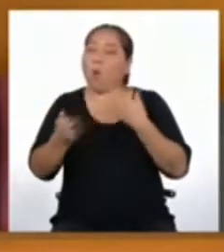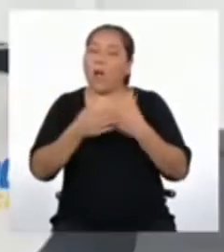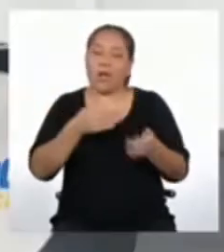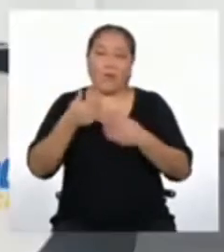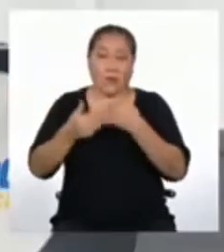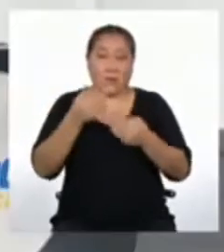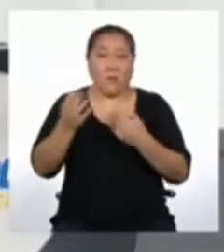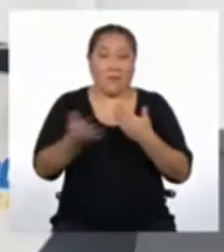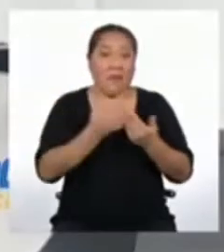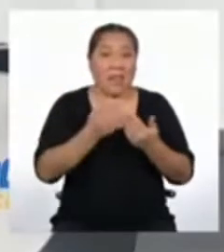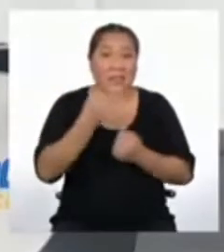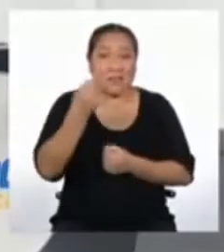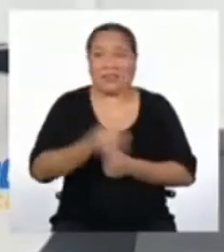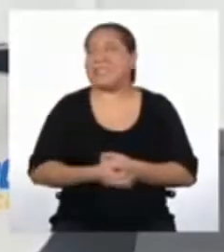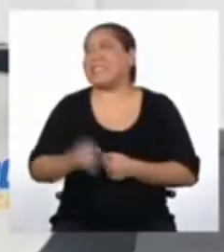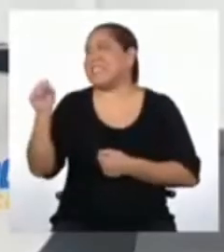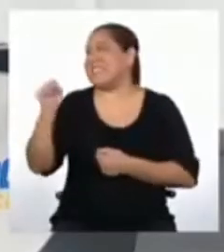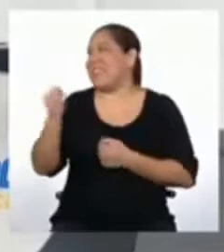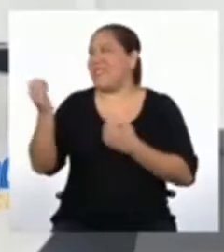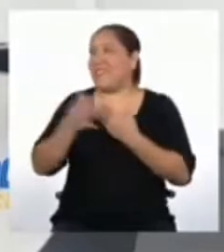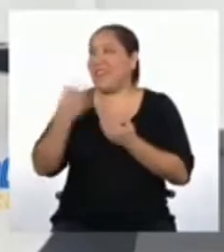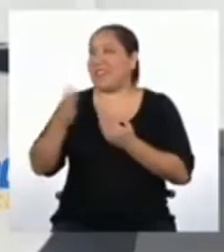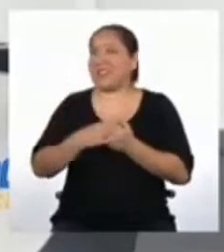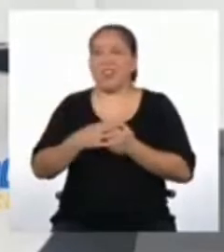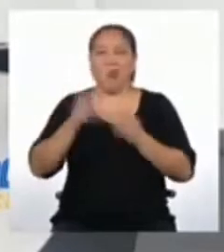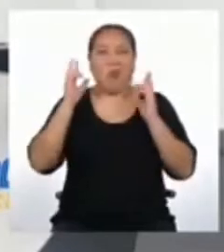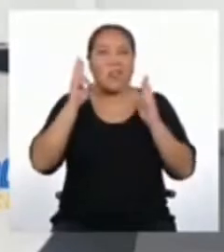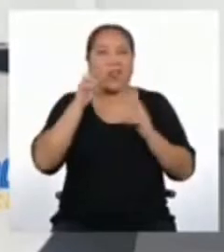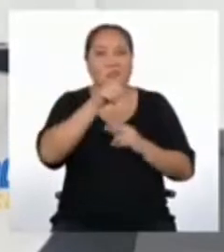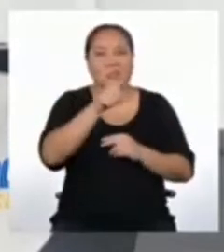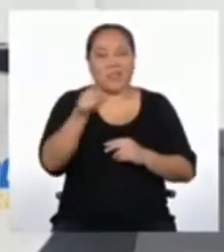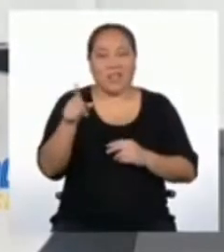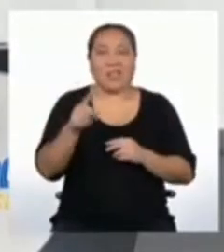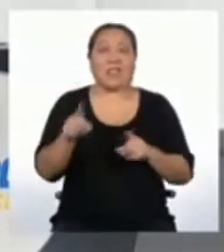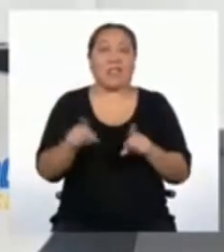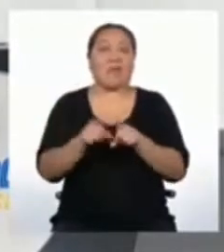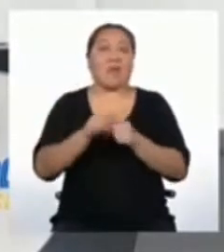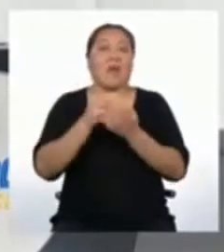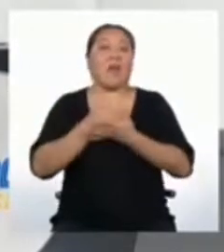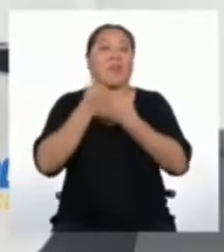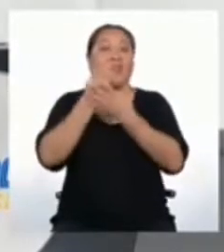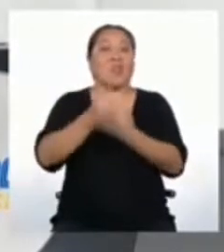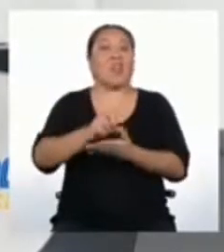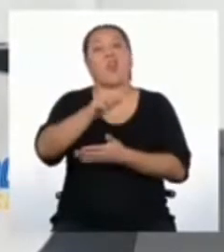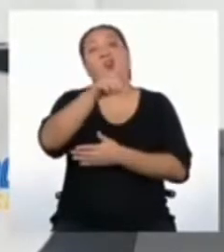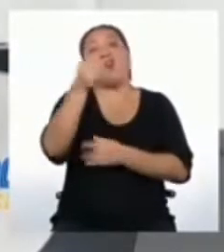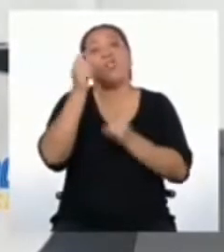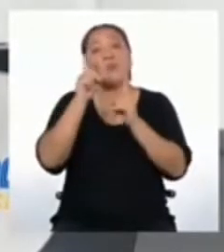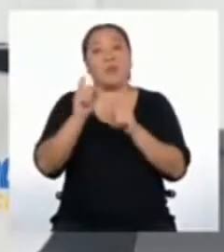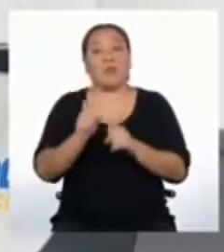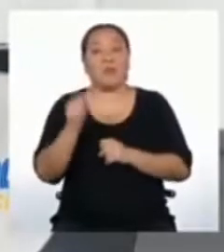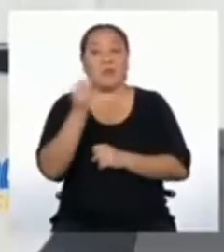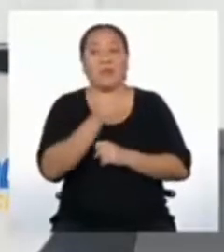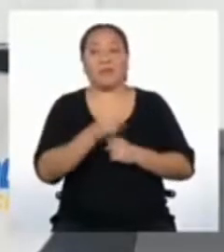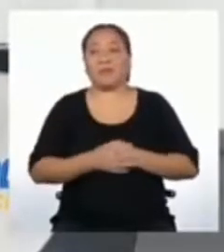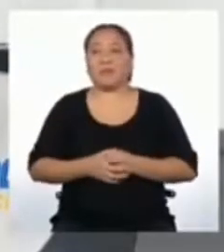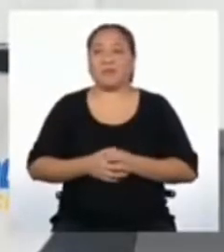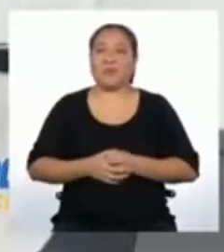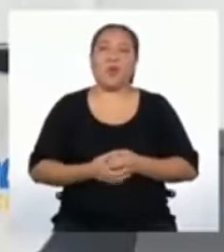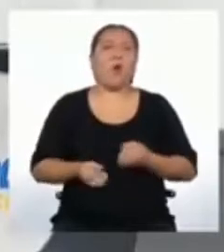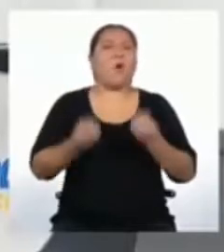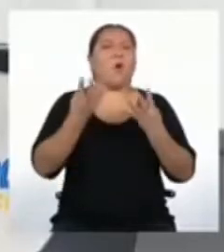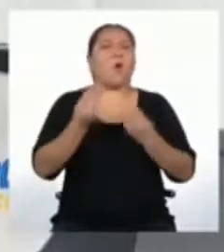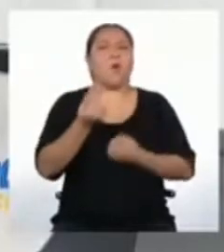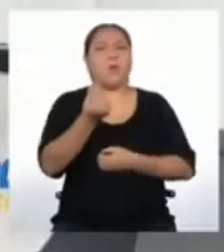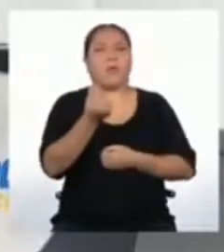¿verdad? Recontra sencillo. Y espero que también nos pueda ayudar a resolver la siguiente pregunta de nuestro reto. ¿Cuánto